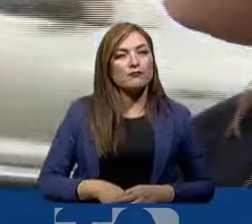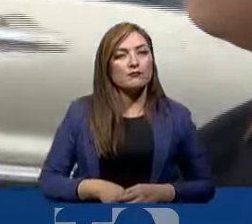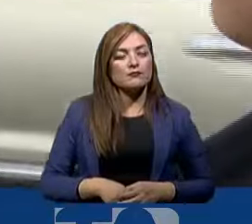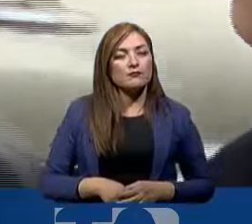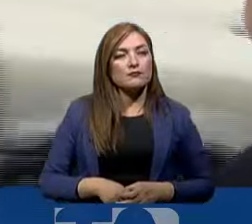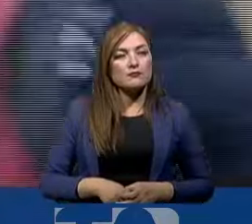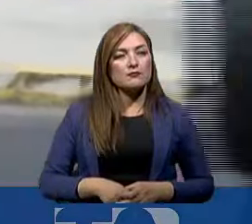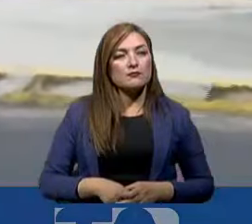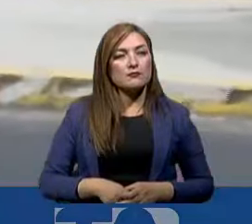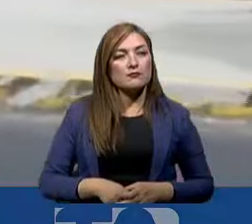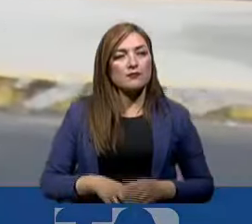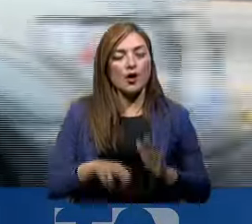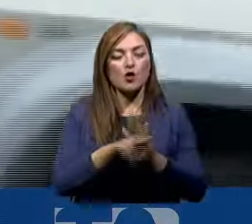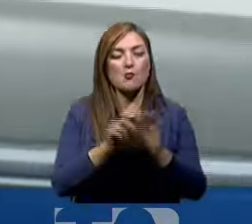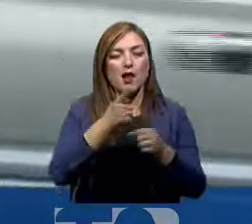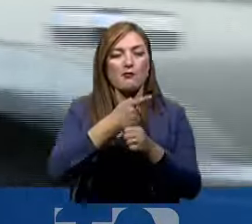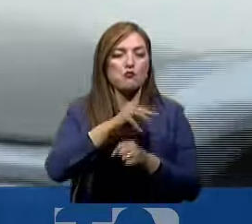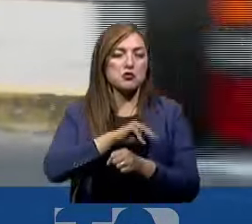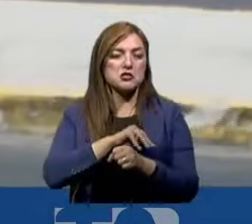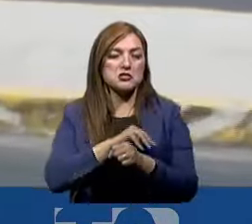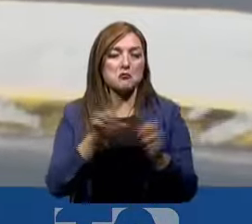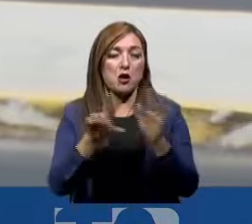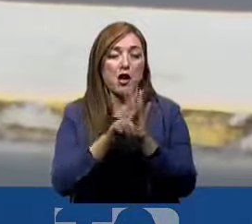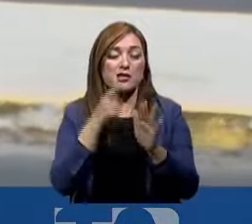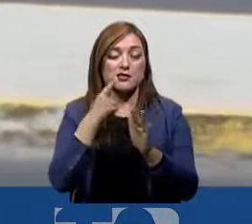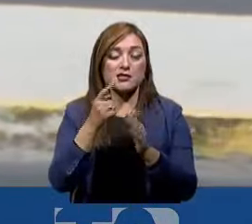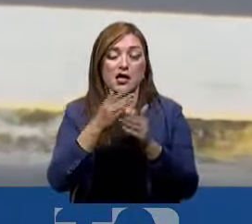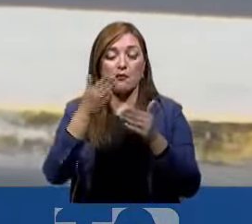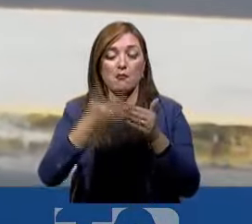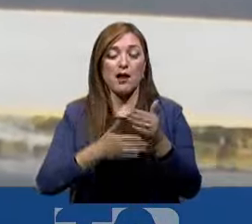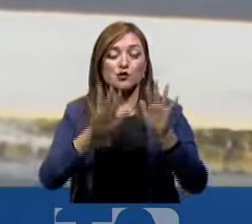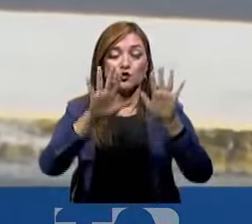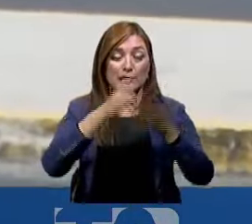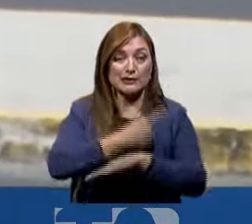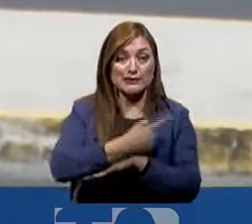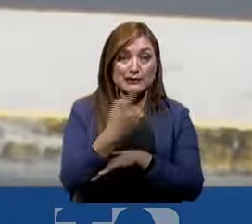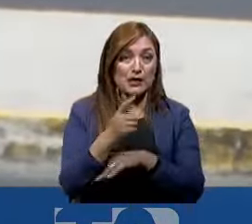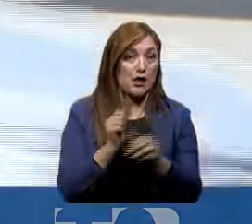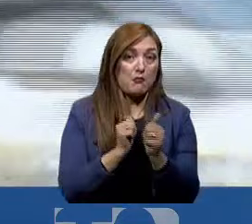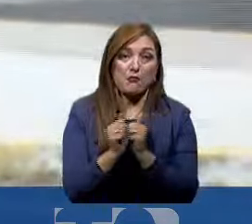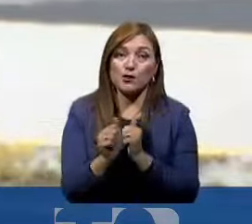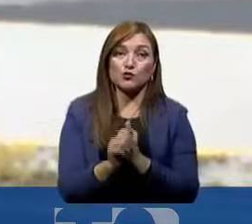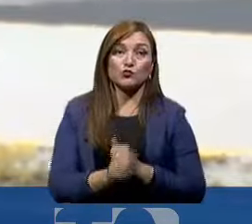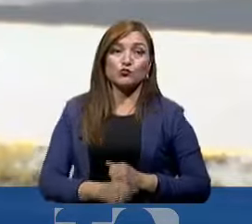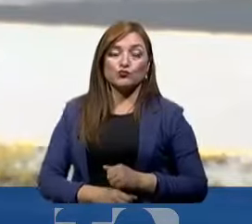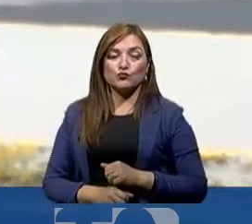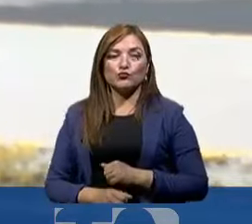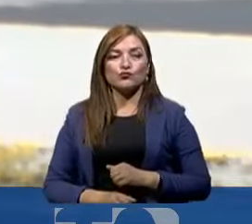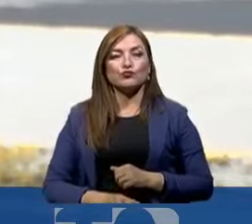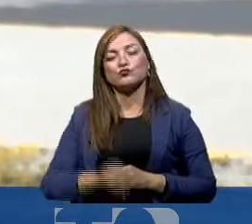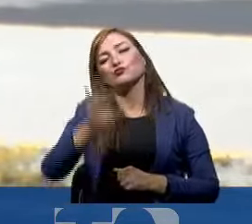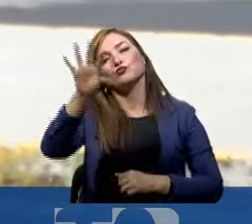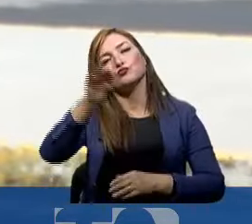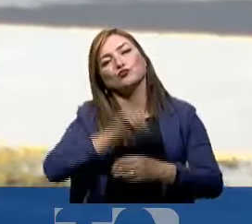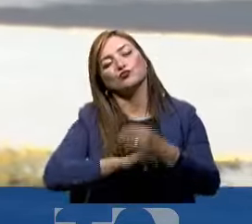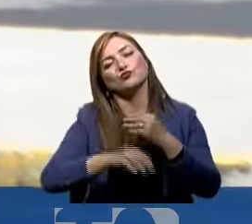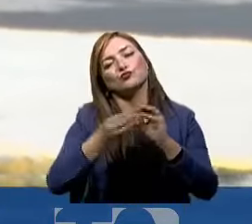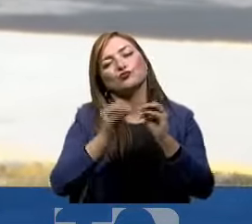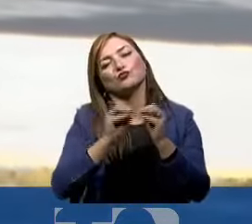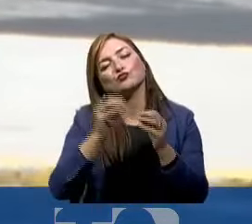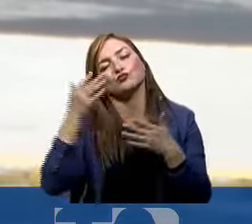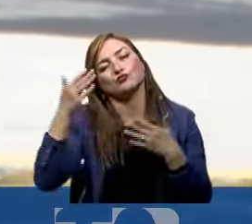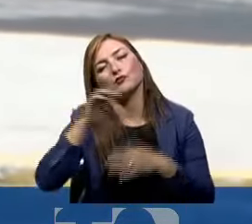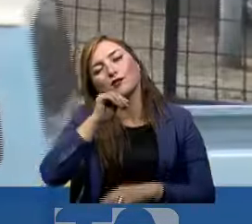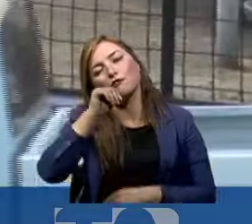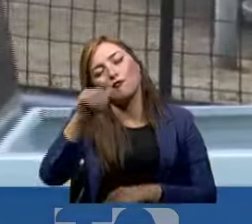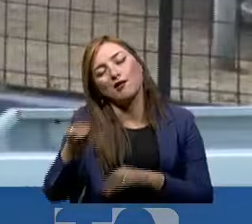días que les da la normativa para poder retirar todo el material electoral, publicitario electoral. Como podemos observar, hay partidos que todavía no han